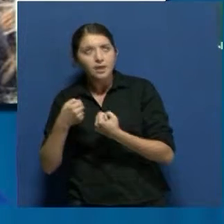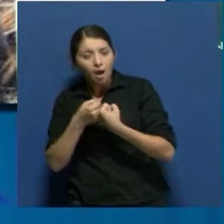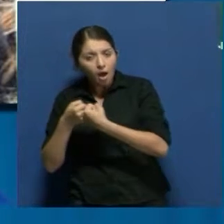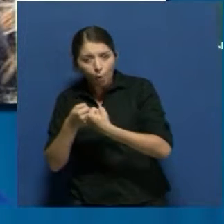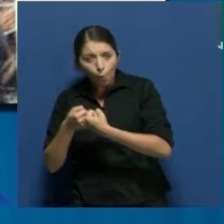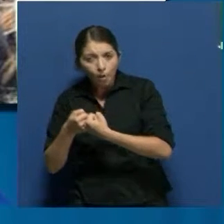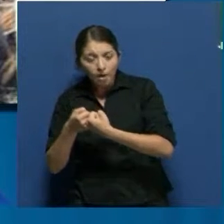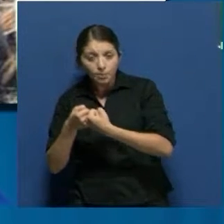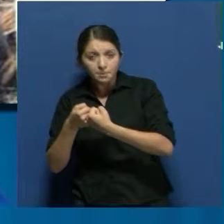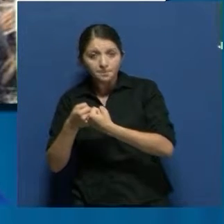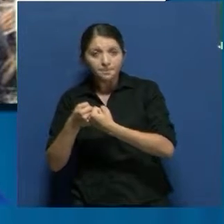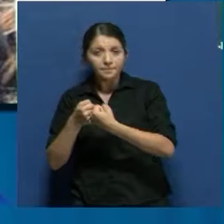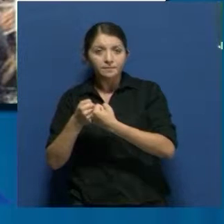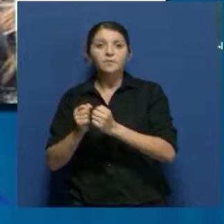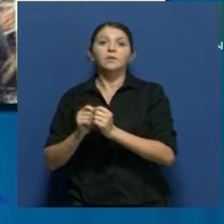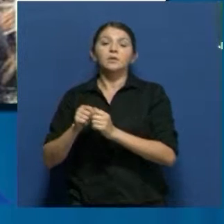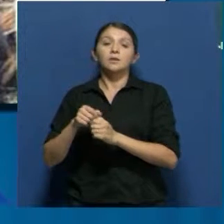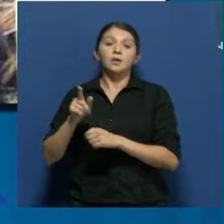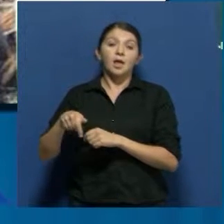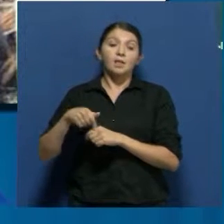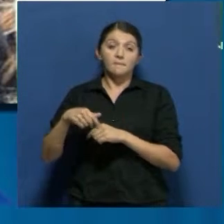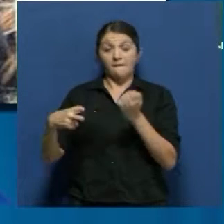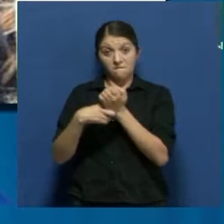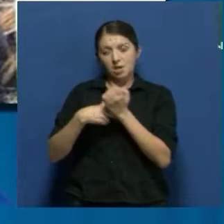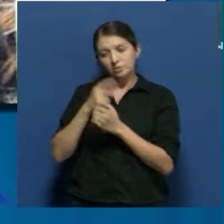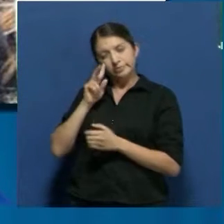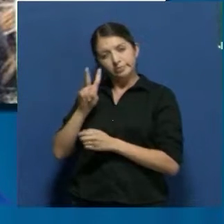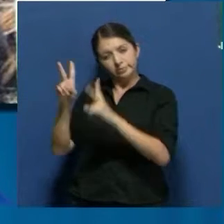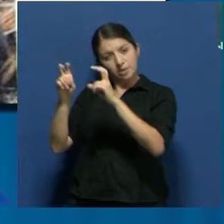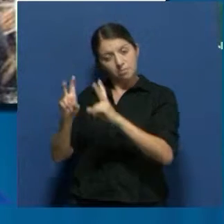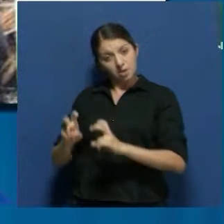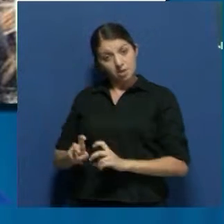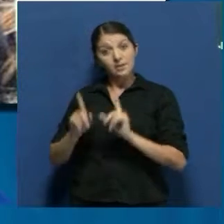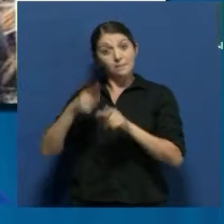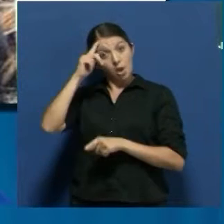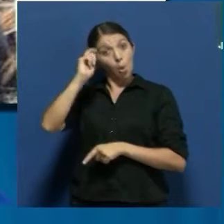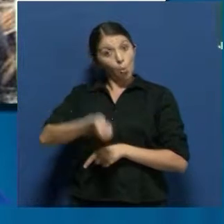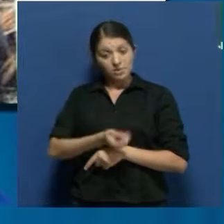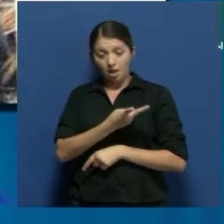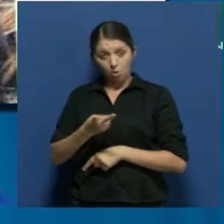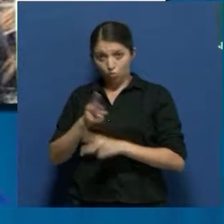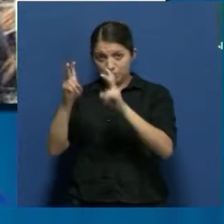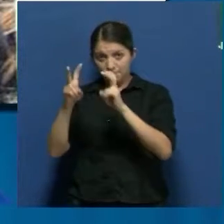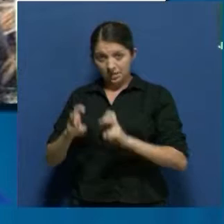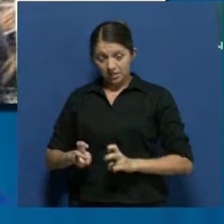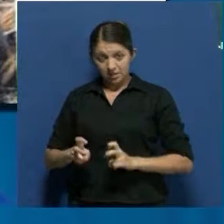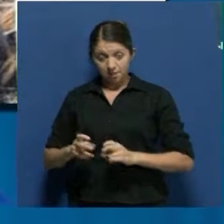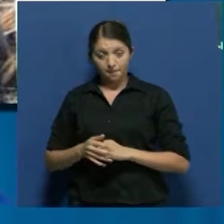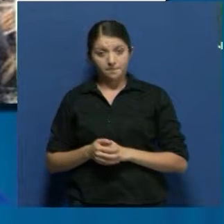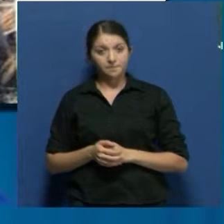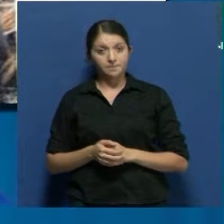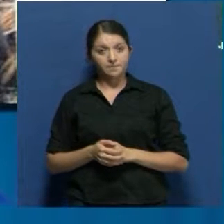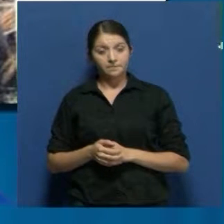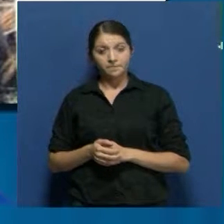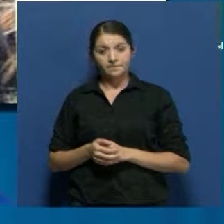llevando adelante, y que ha sido observado por la fiscal y también por la jueza de primera instancia en lo concursal,